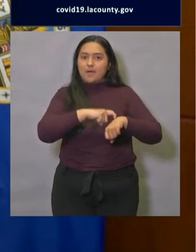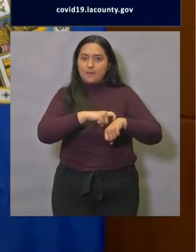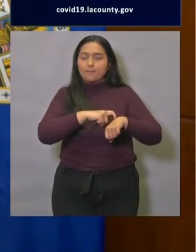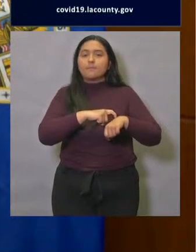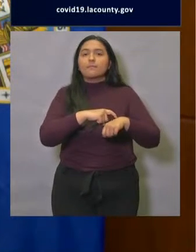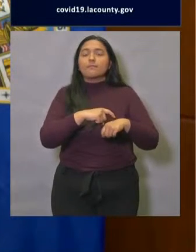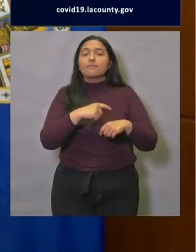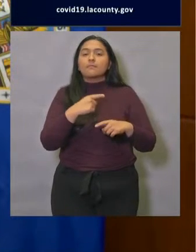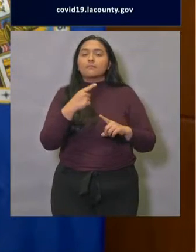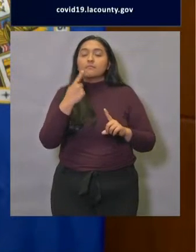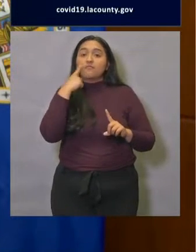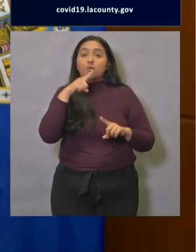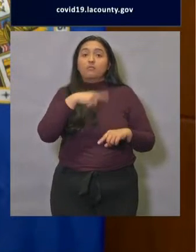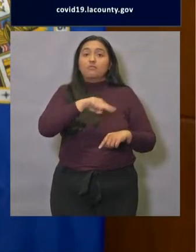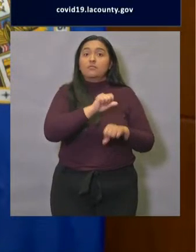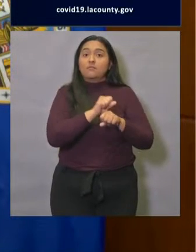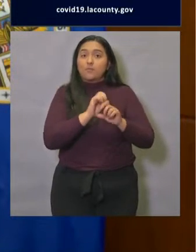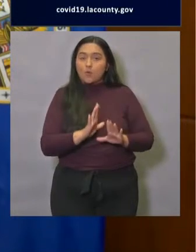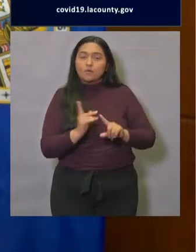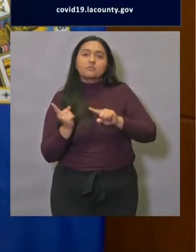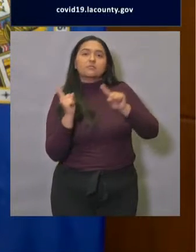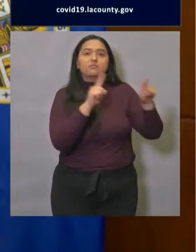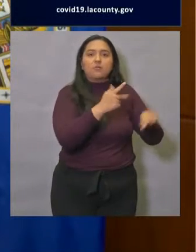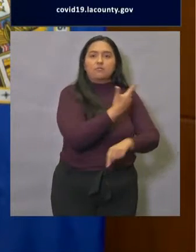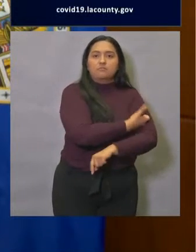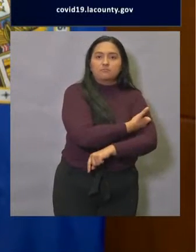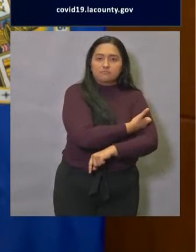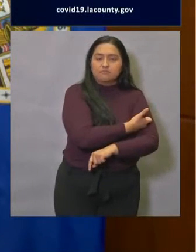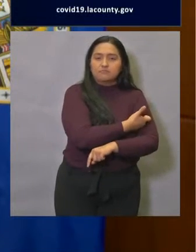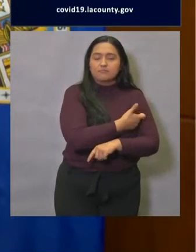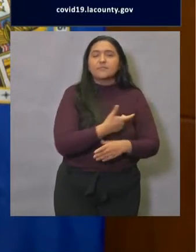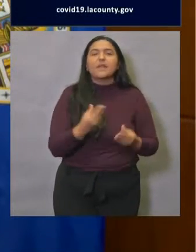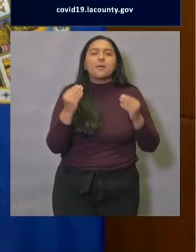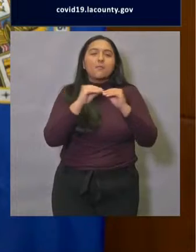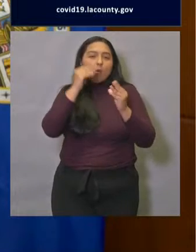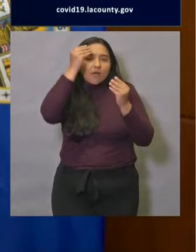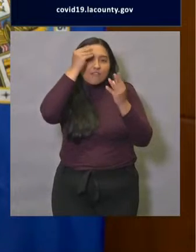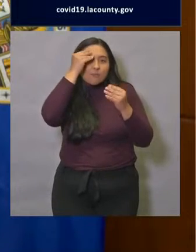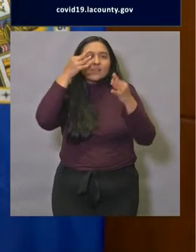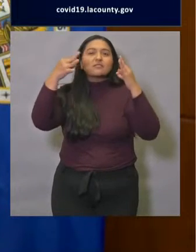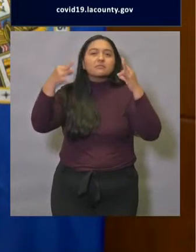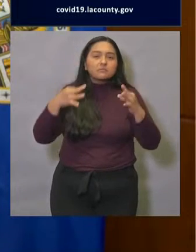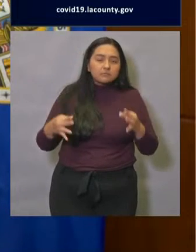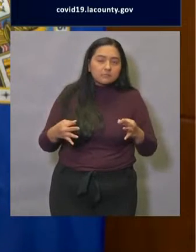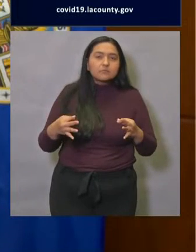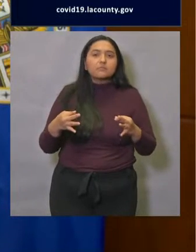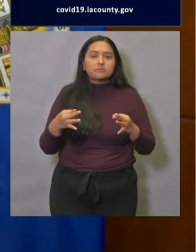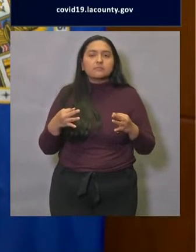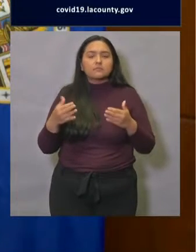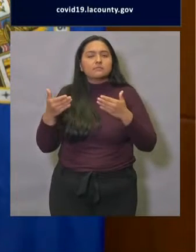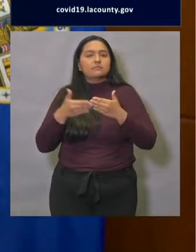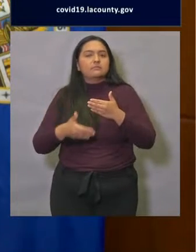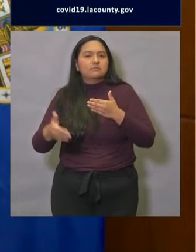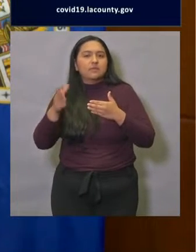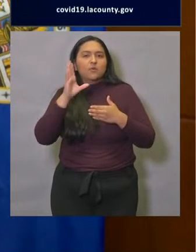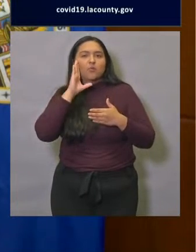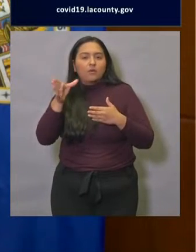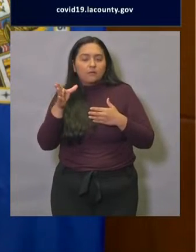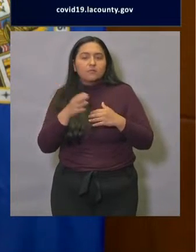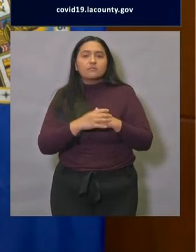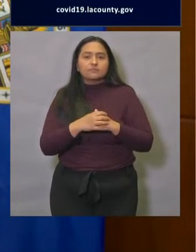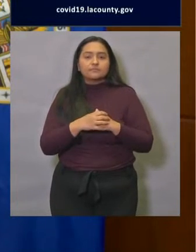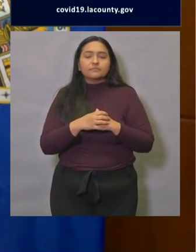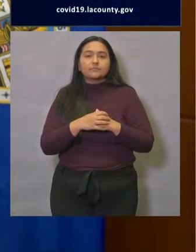que ellos puedan conseguir la vacuna. Tendremos más detalles de las semanas que vienen y la misma vez